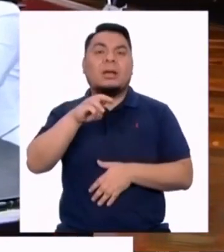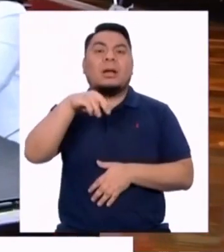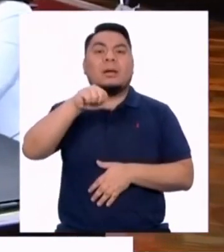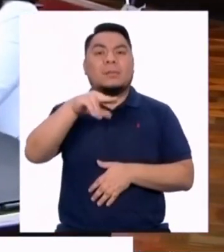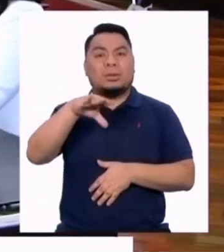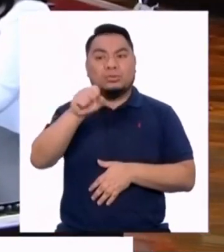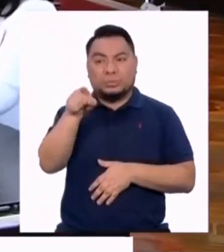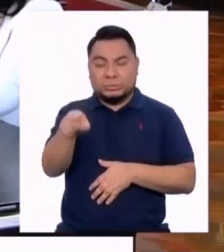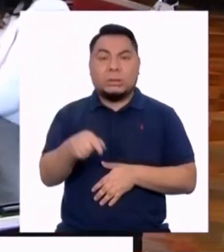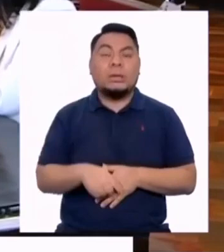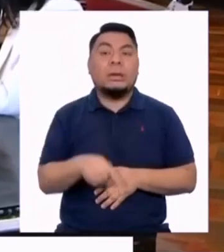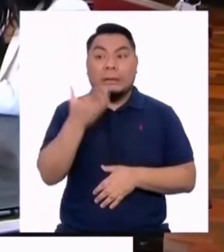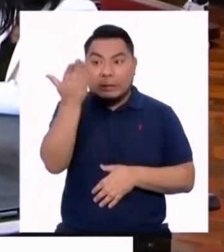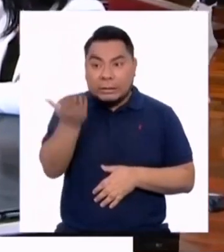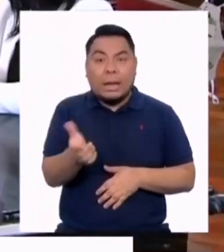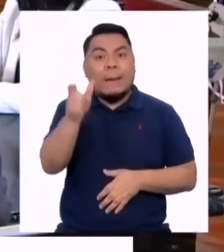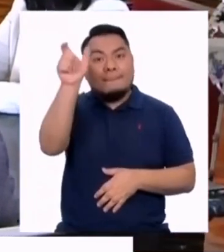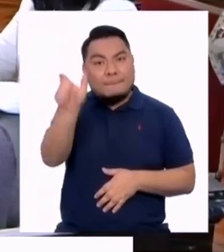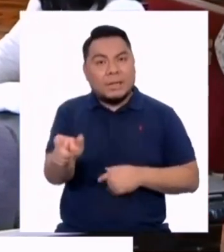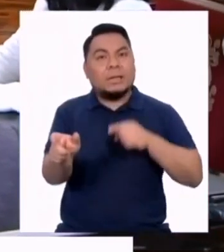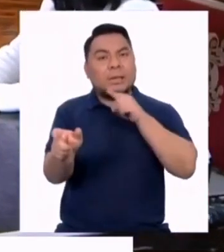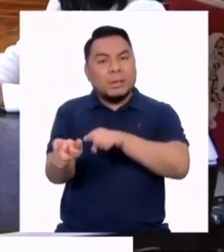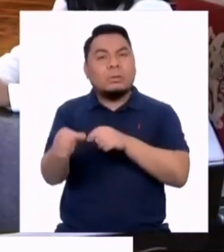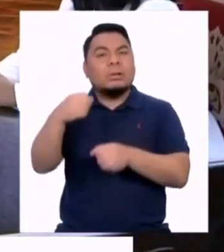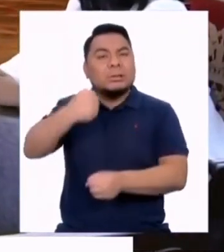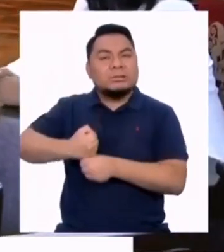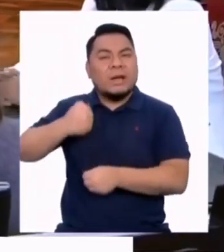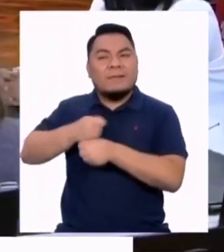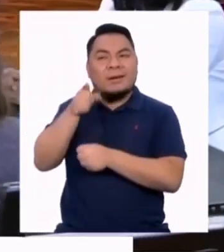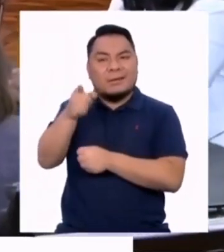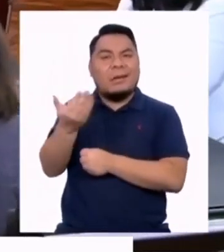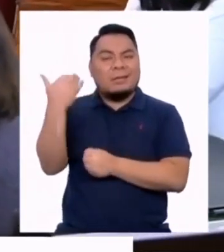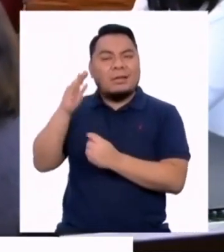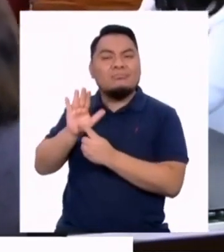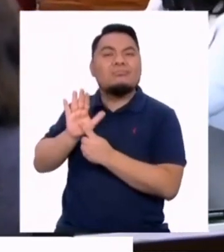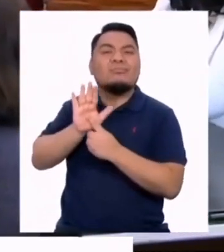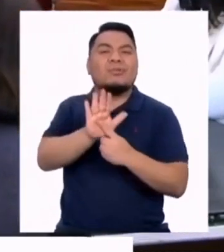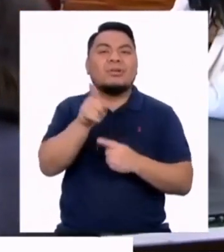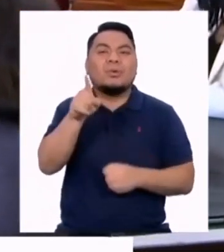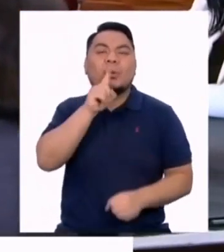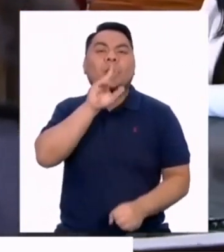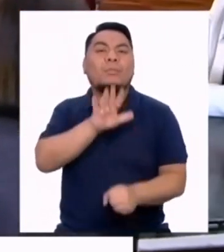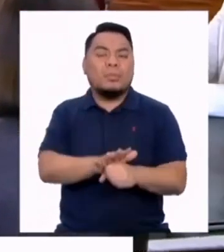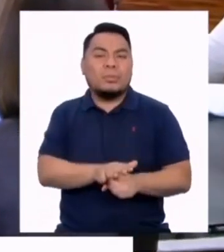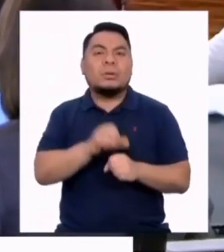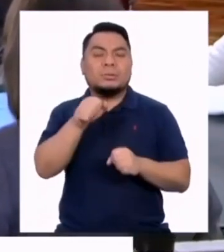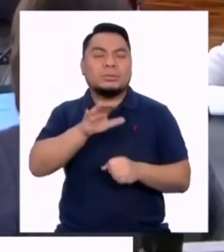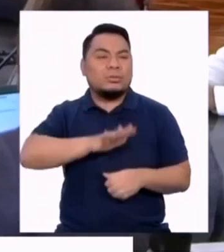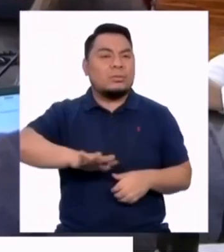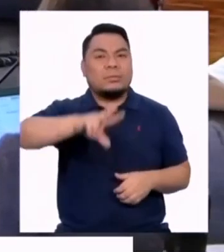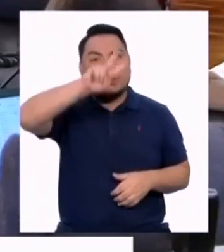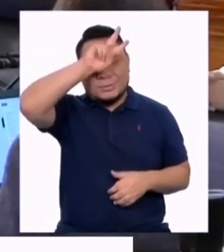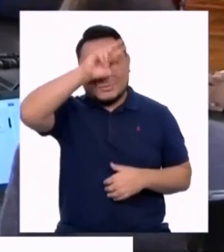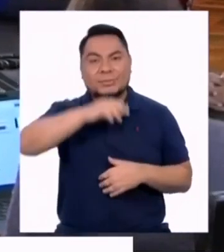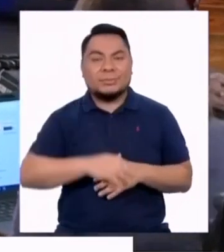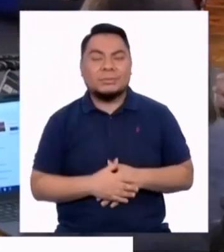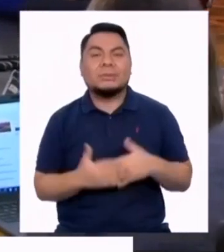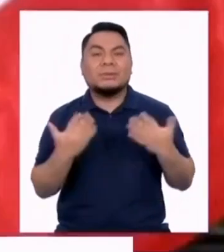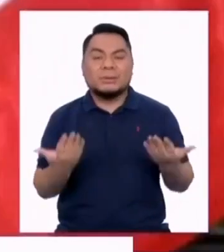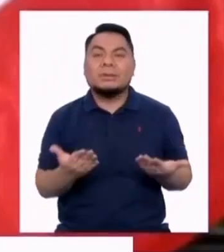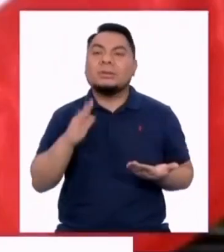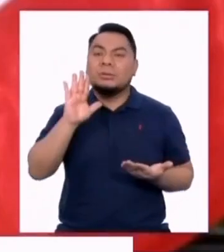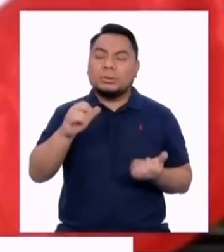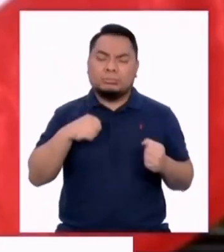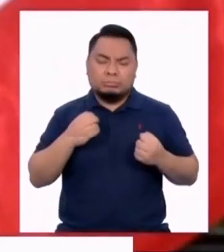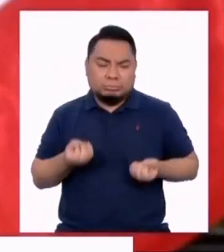su compromiso con el perú y su disposición para desplegar todos sus esfuerzos